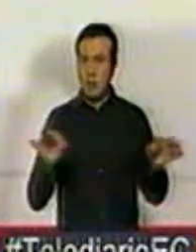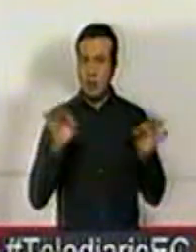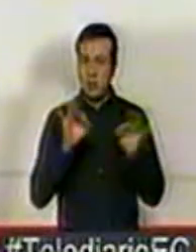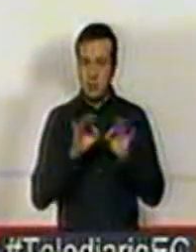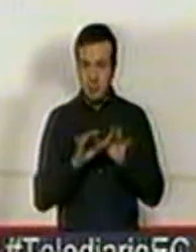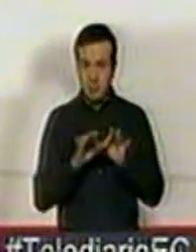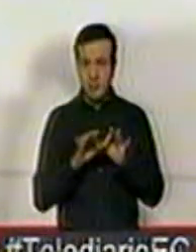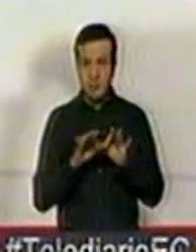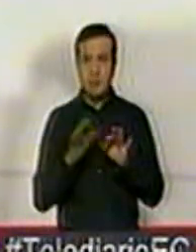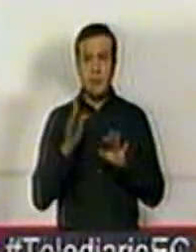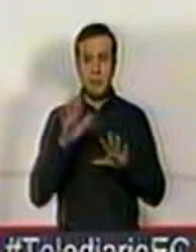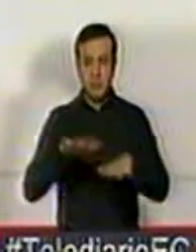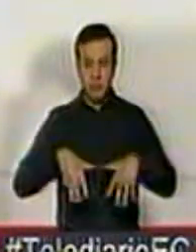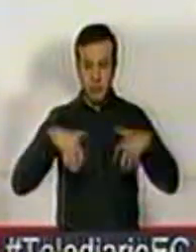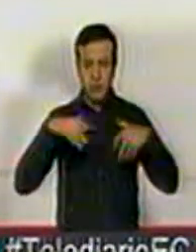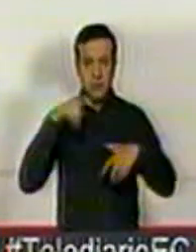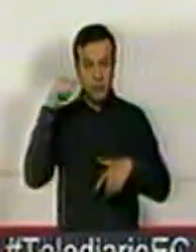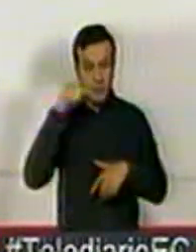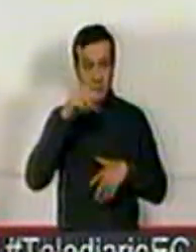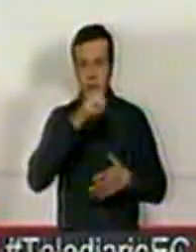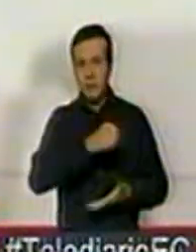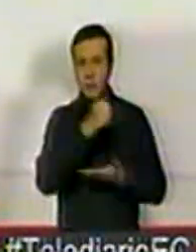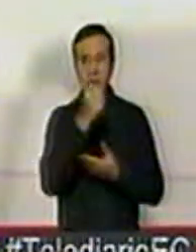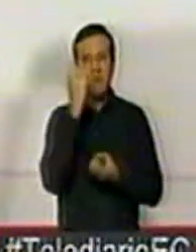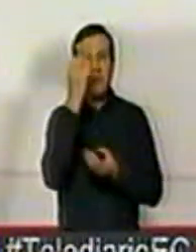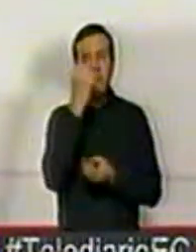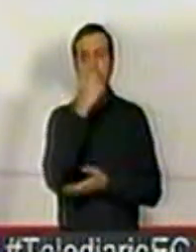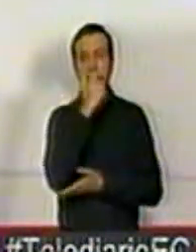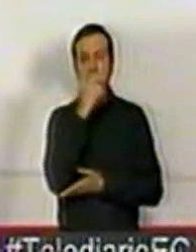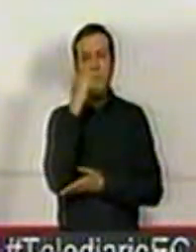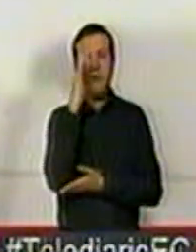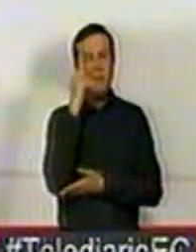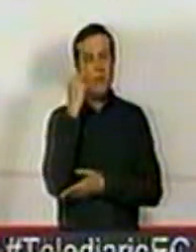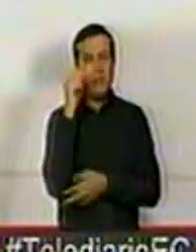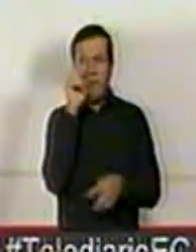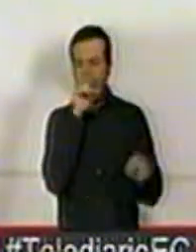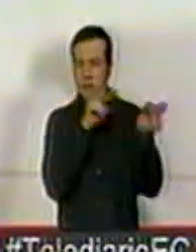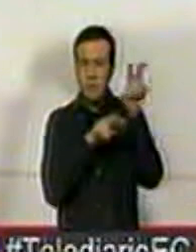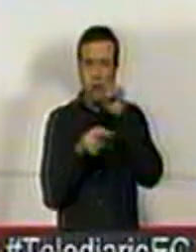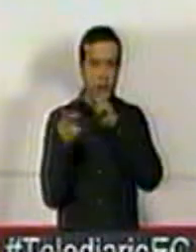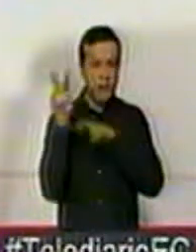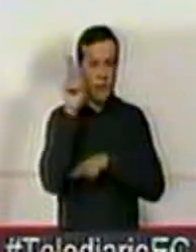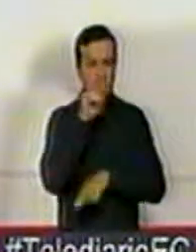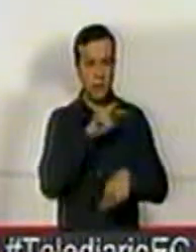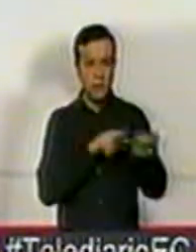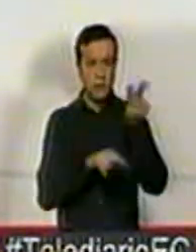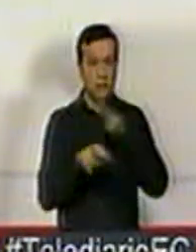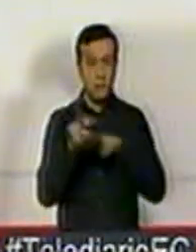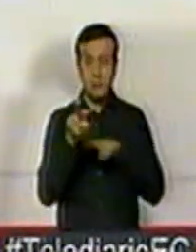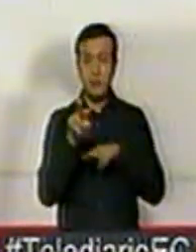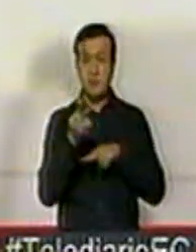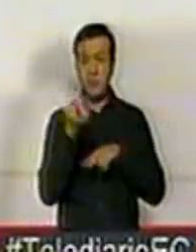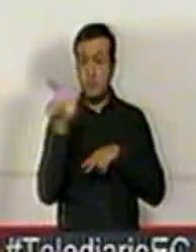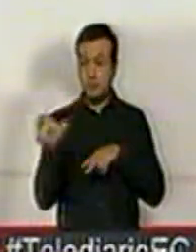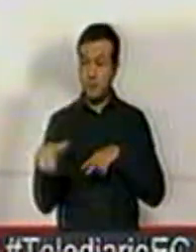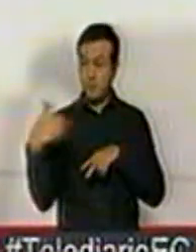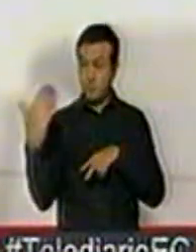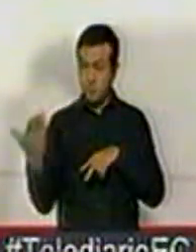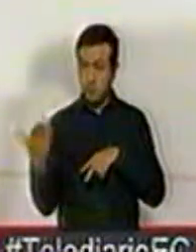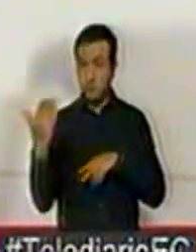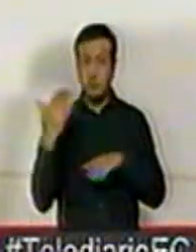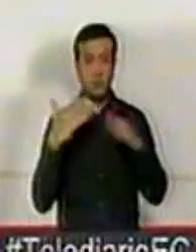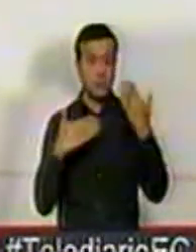presentación ante el Pleno. Allí podemos escuchar con mayor profundidad lo que dicen los interpelantes, o en este caso